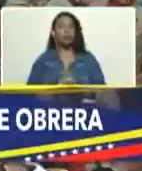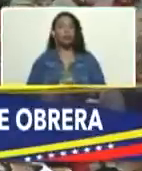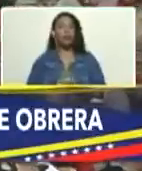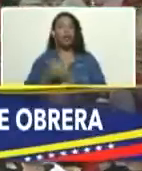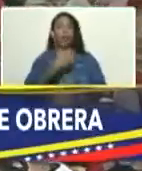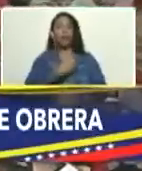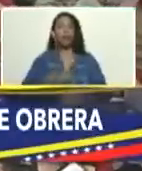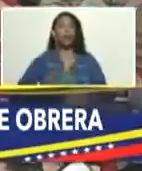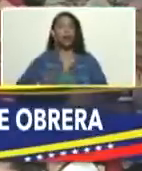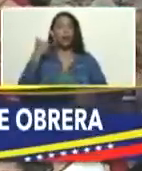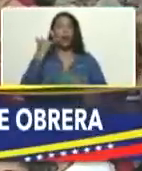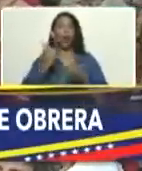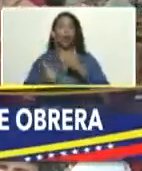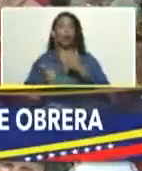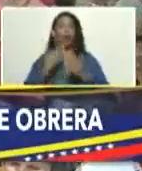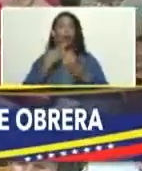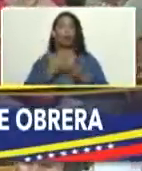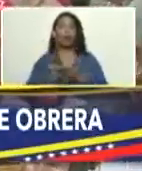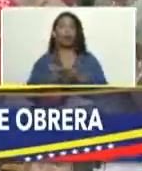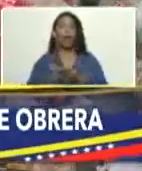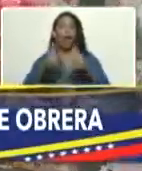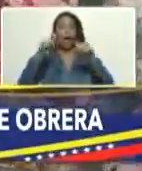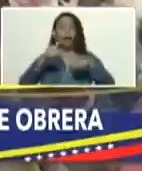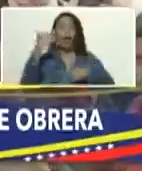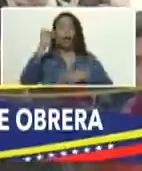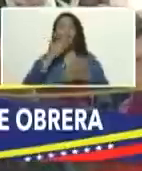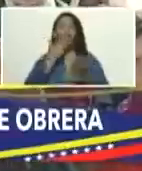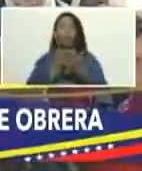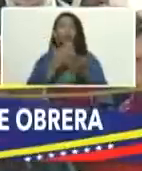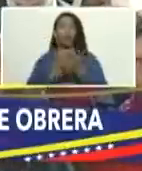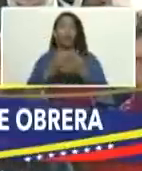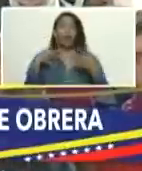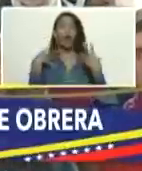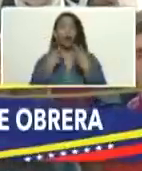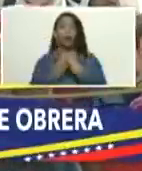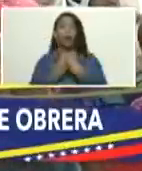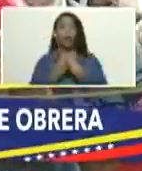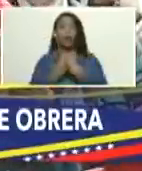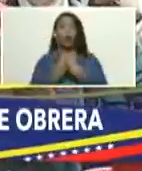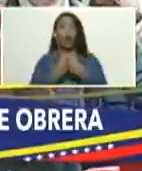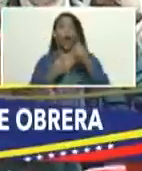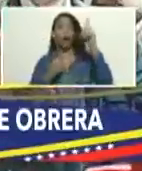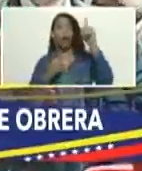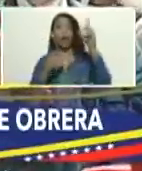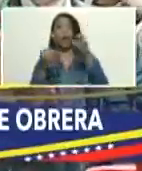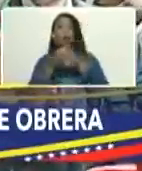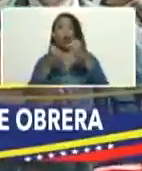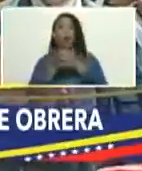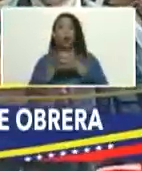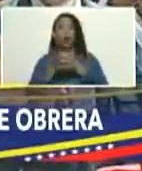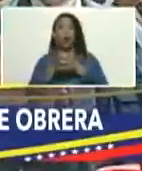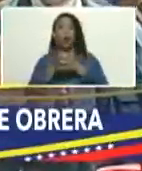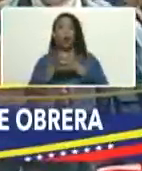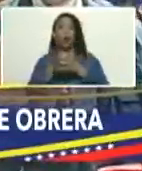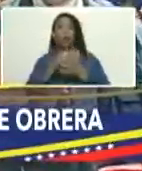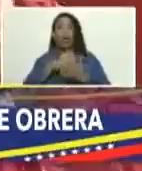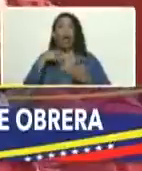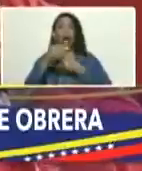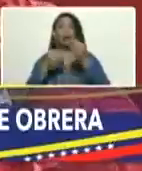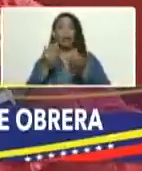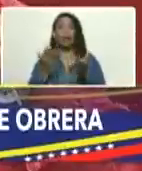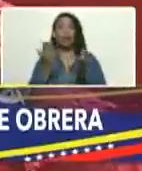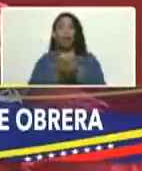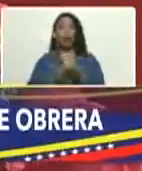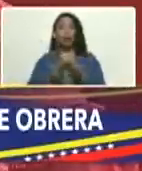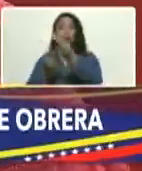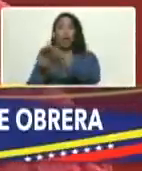Presidente, por último, si me permite, aquí tengo unas propuestas que mi compañero allá de la región de Occidente le quisieran hacer llegar al compañero Taré,